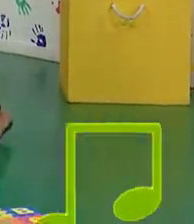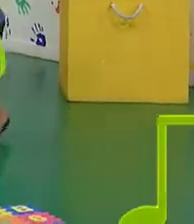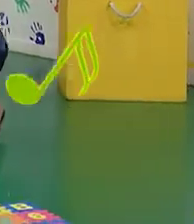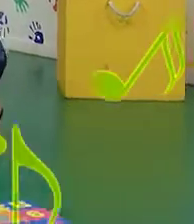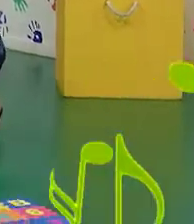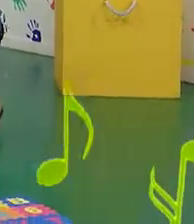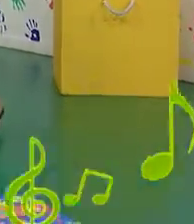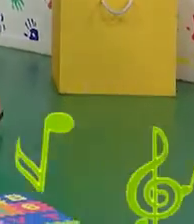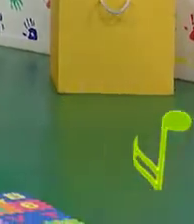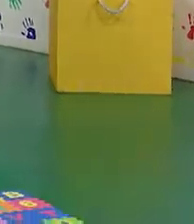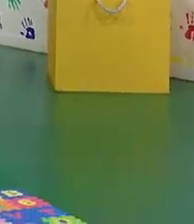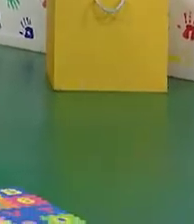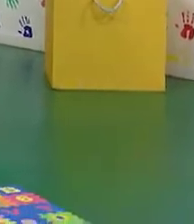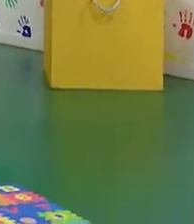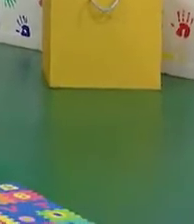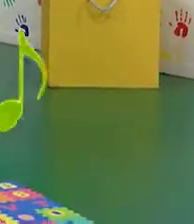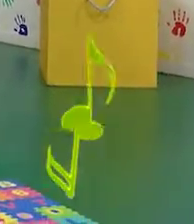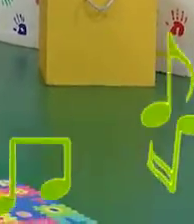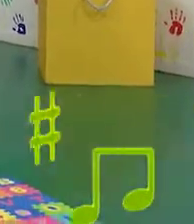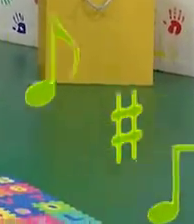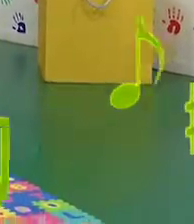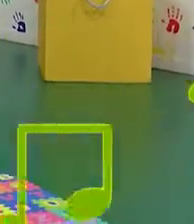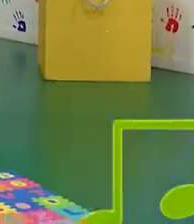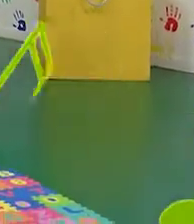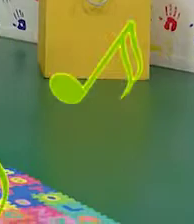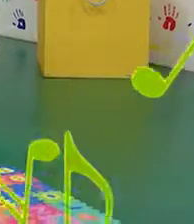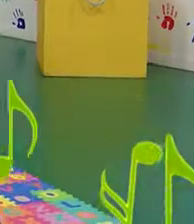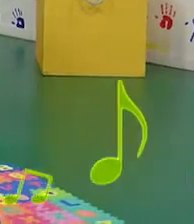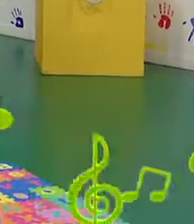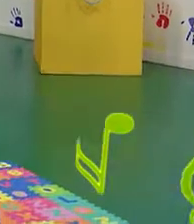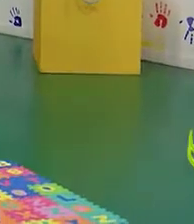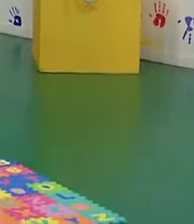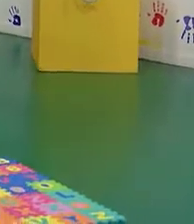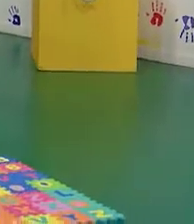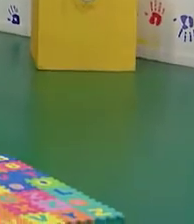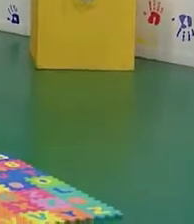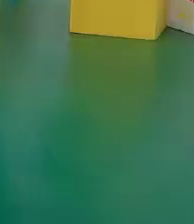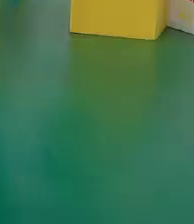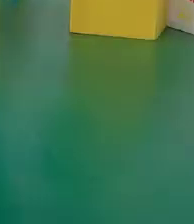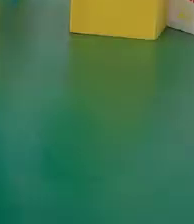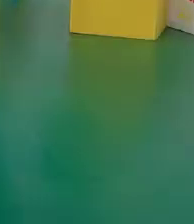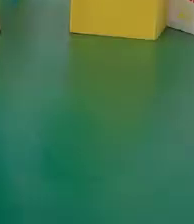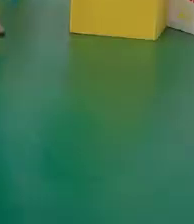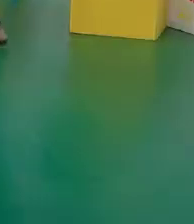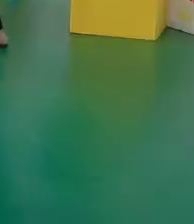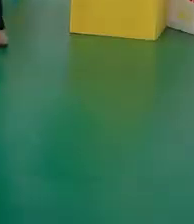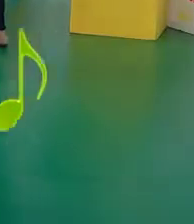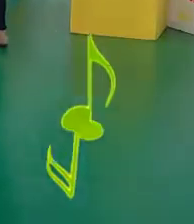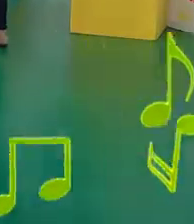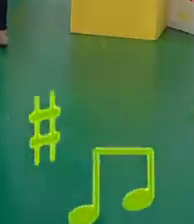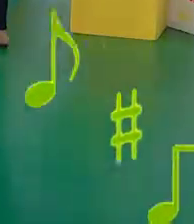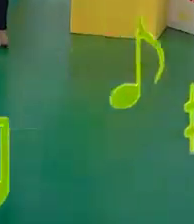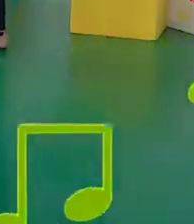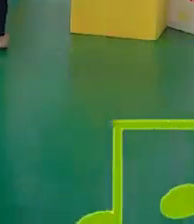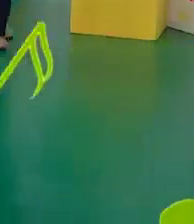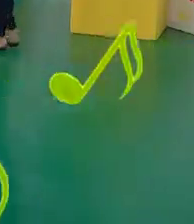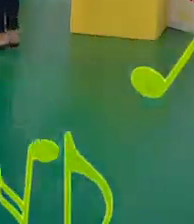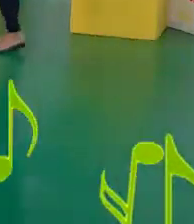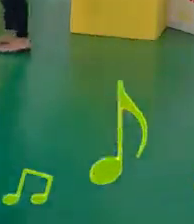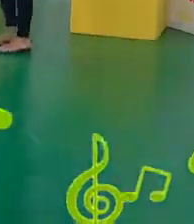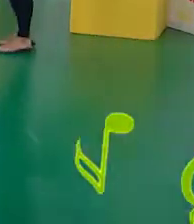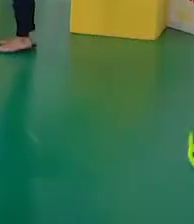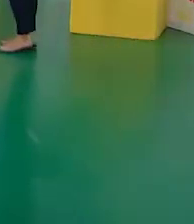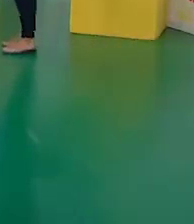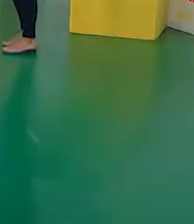vuélvanse a agachar. Los niños bonitos se vuelven a agachar. Ahora sí. Chocolate, molinillo,